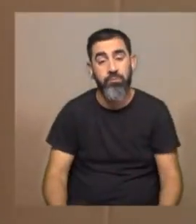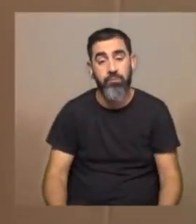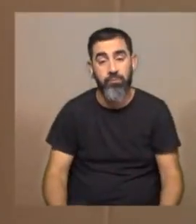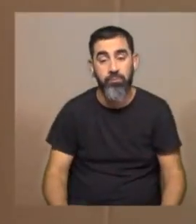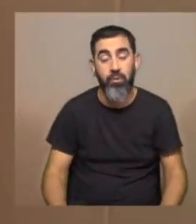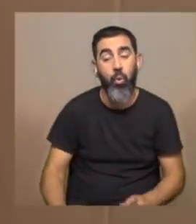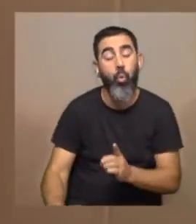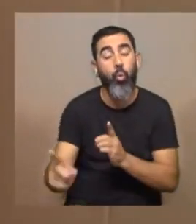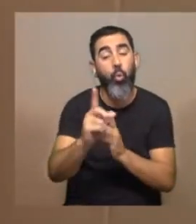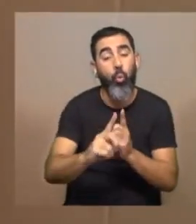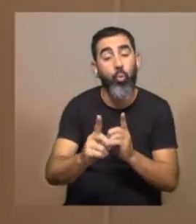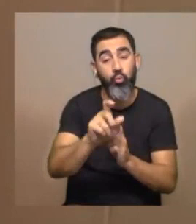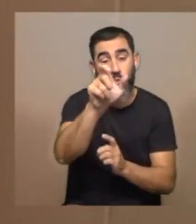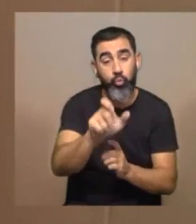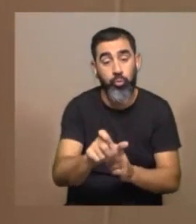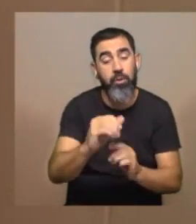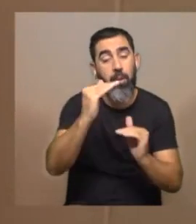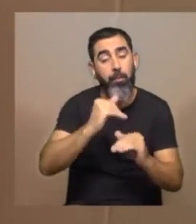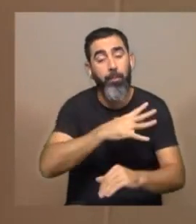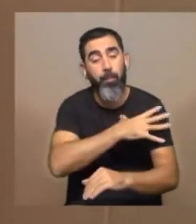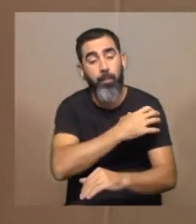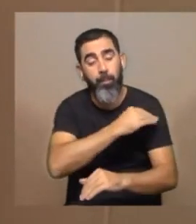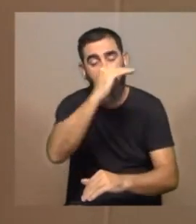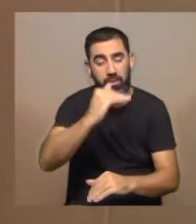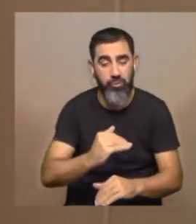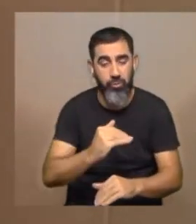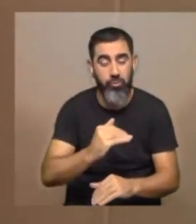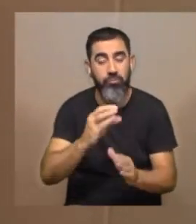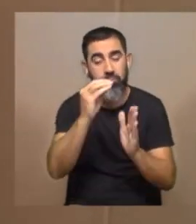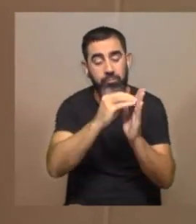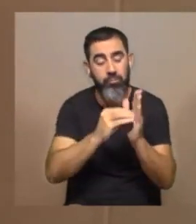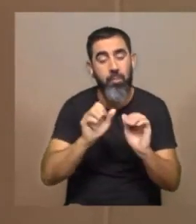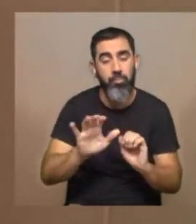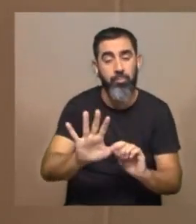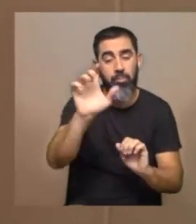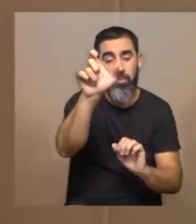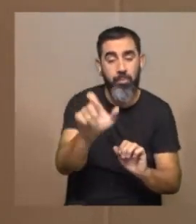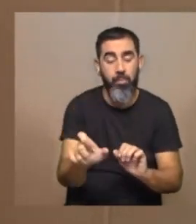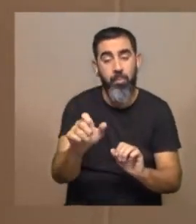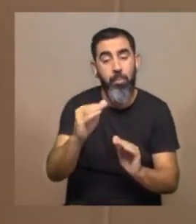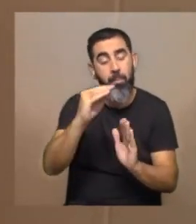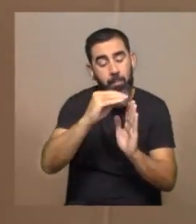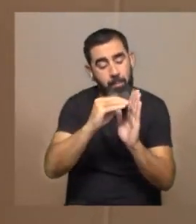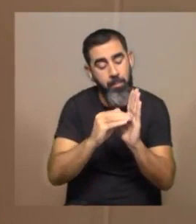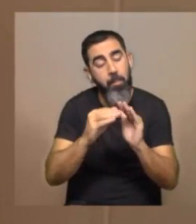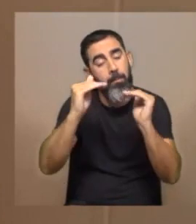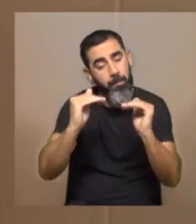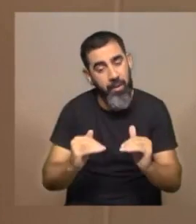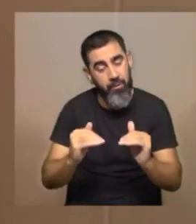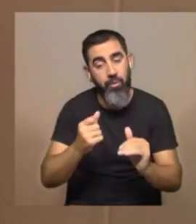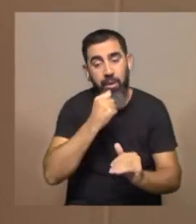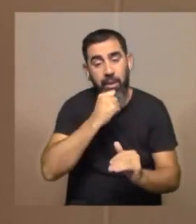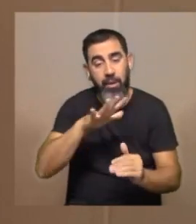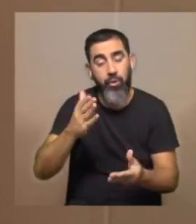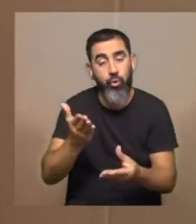cuando consulta se le toma menos la presión arterial, se registran menos las características de los pacientes en las historias